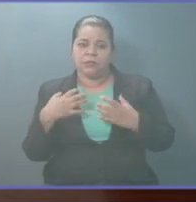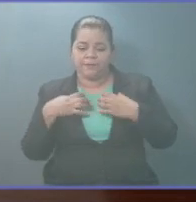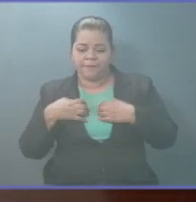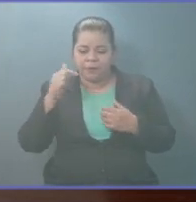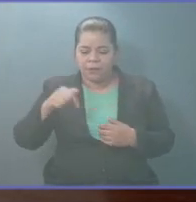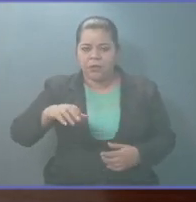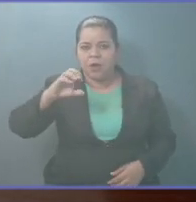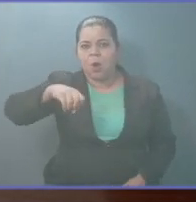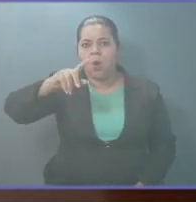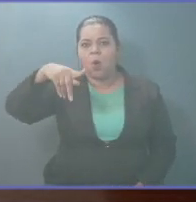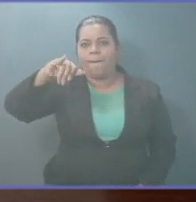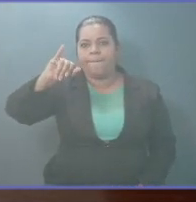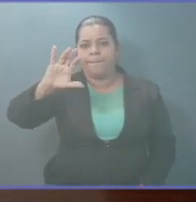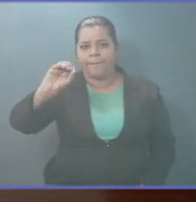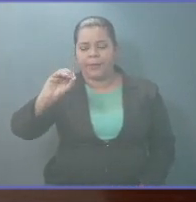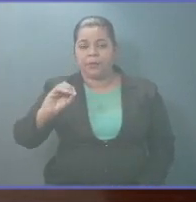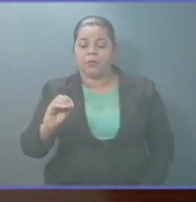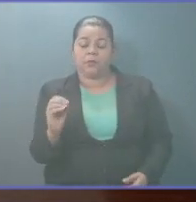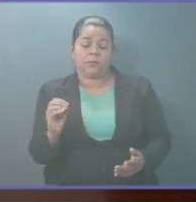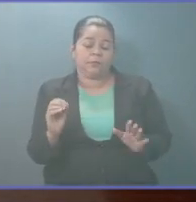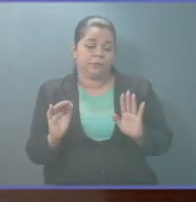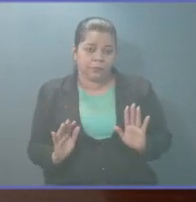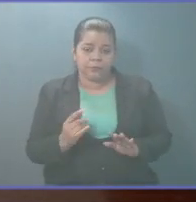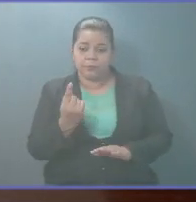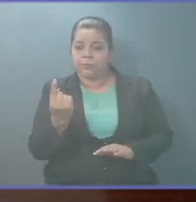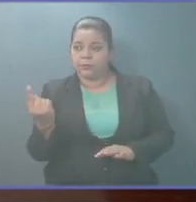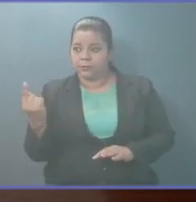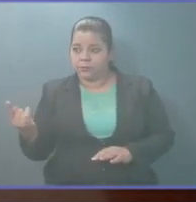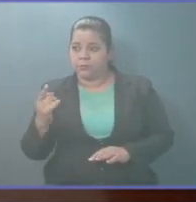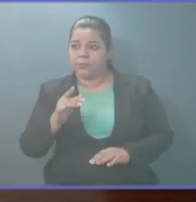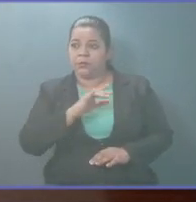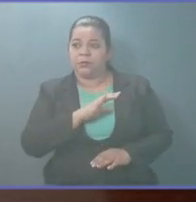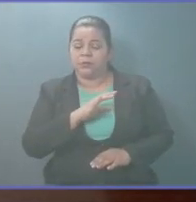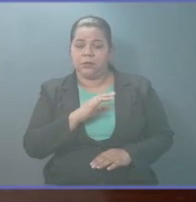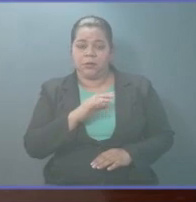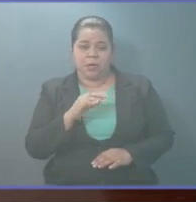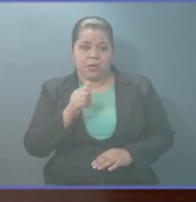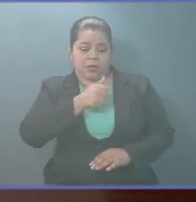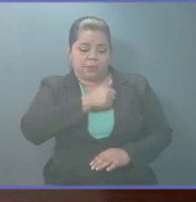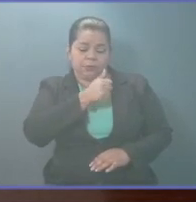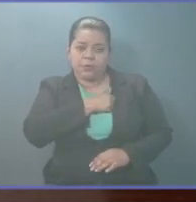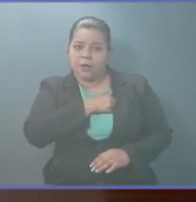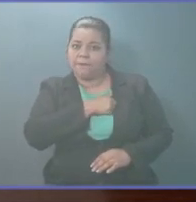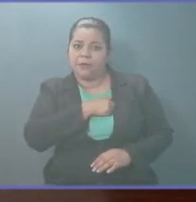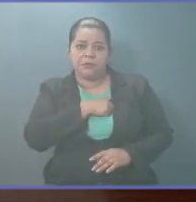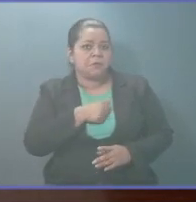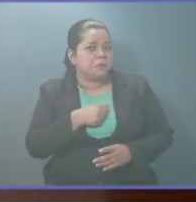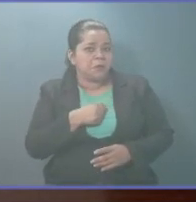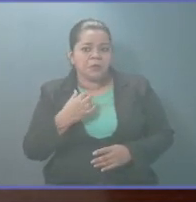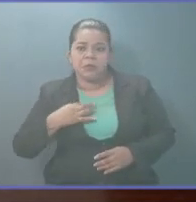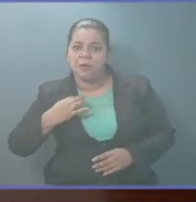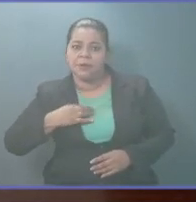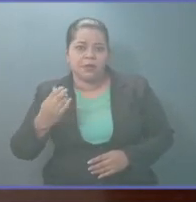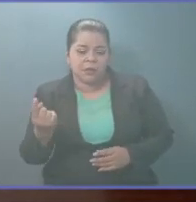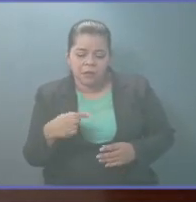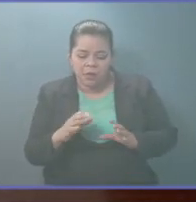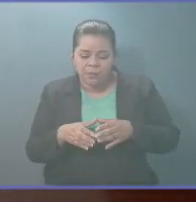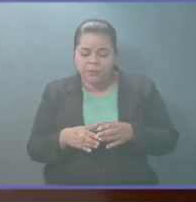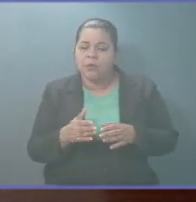Ley Especial de Inclusión para las Personas con Discapacidad. No les puedo expresar la satisfacción que siento por